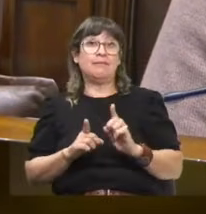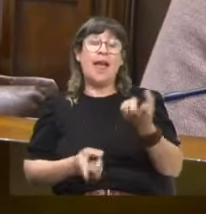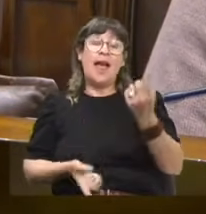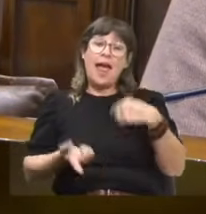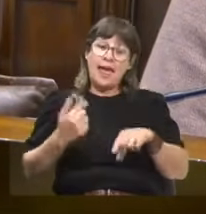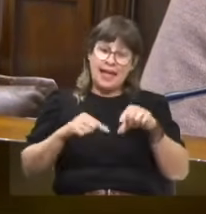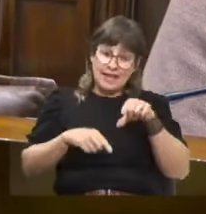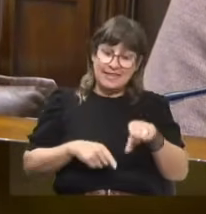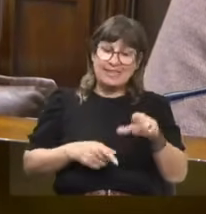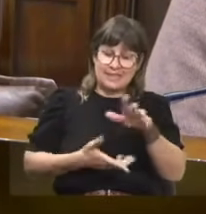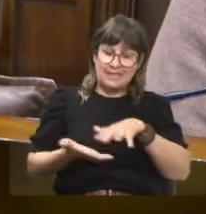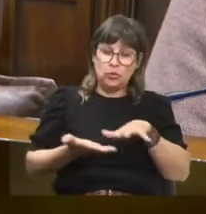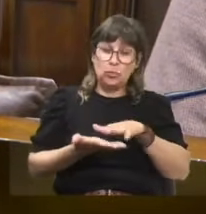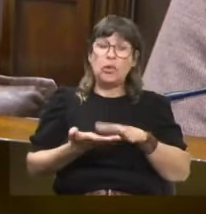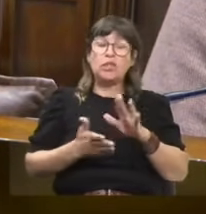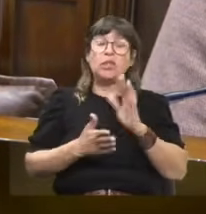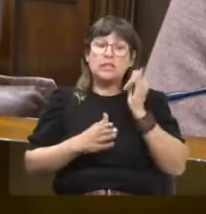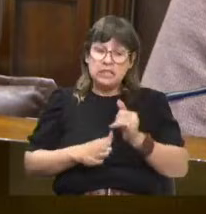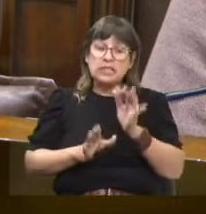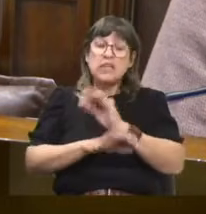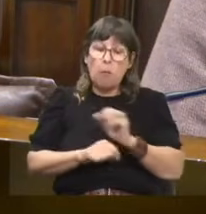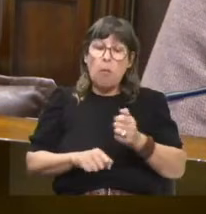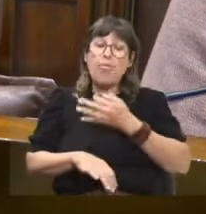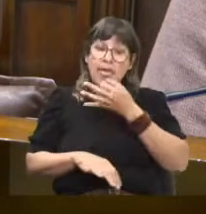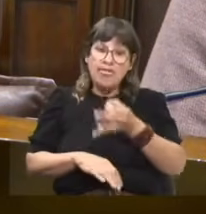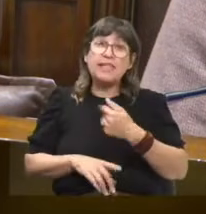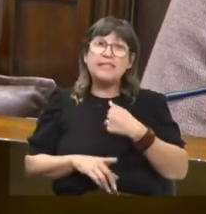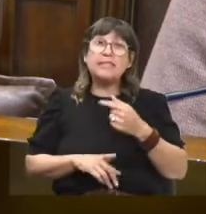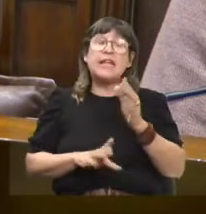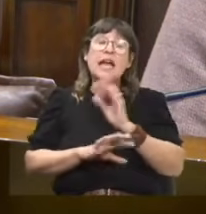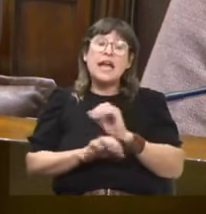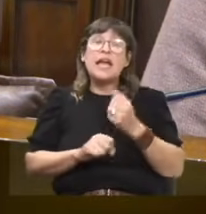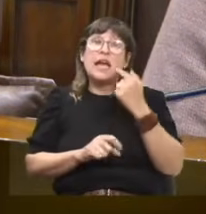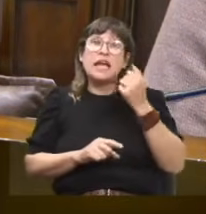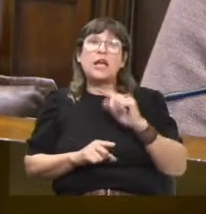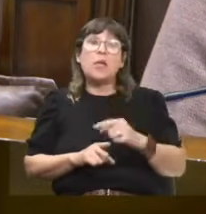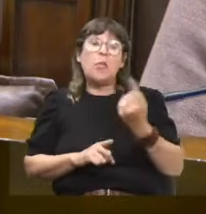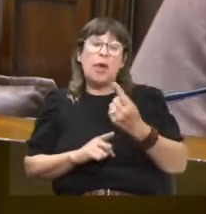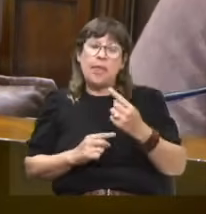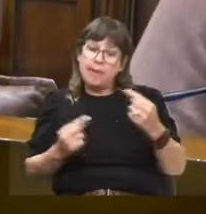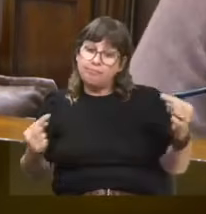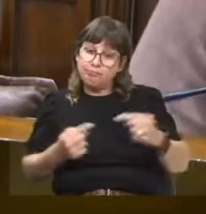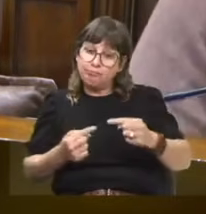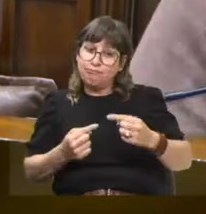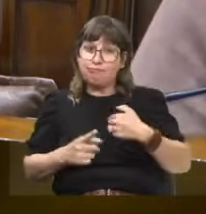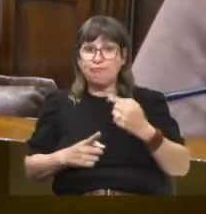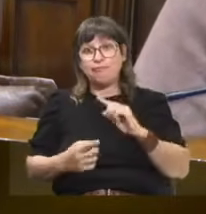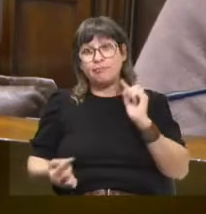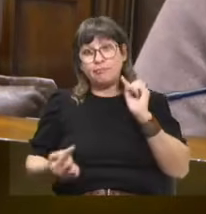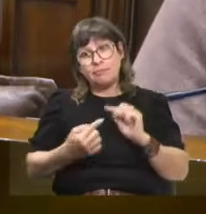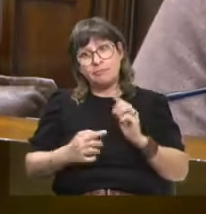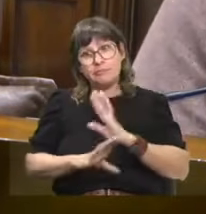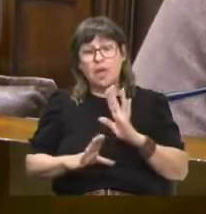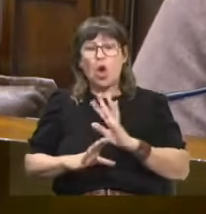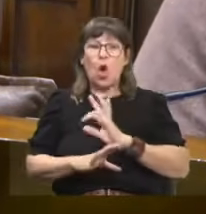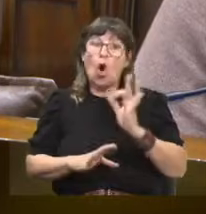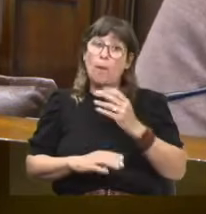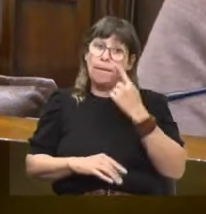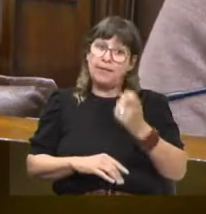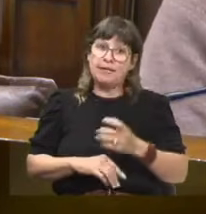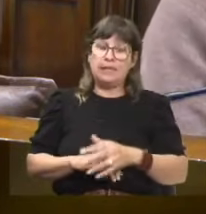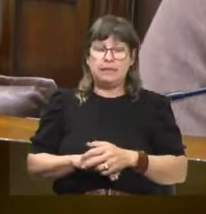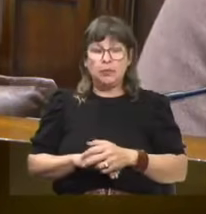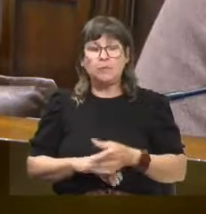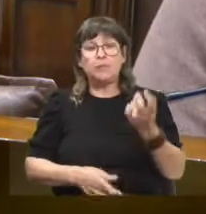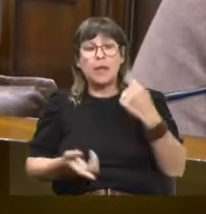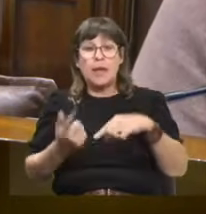caso sí podría decirse que puede configurar una incompatibilidad de tipo objetivo y preventivo, sino